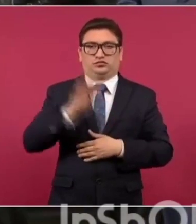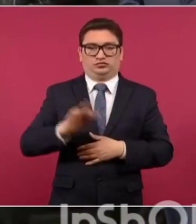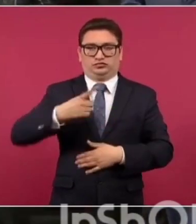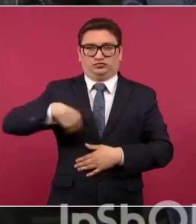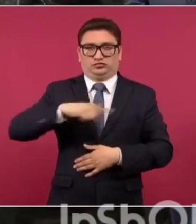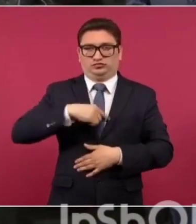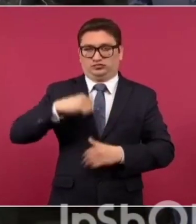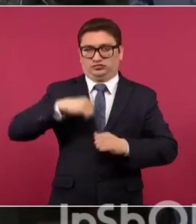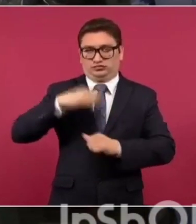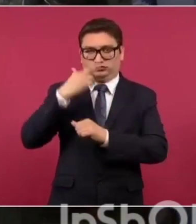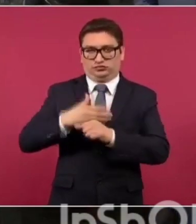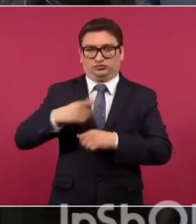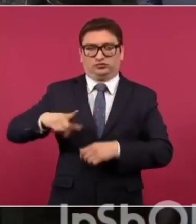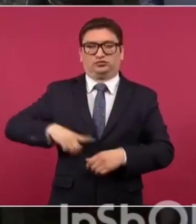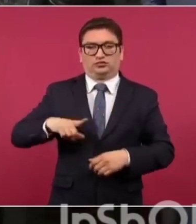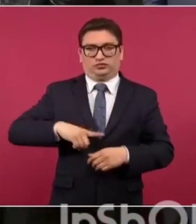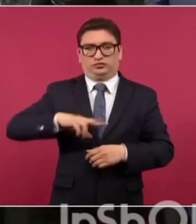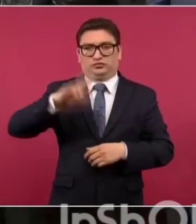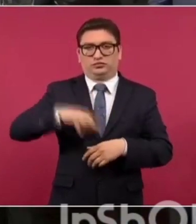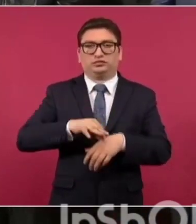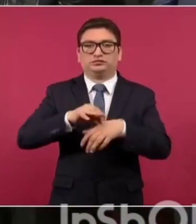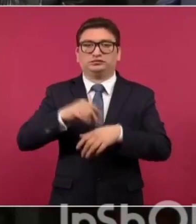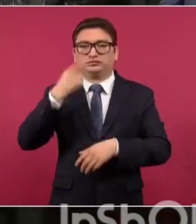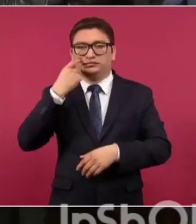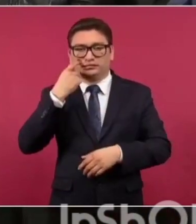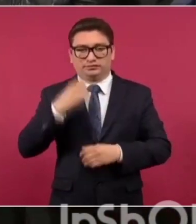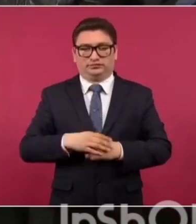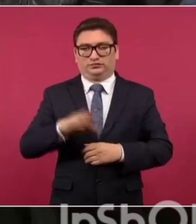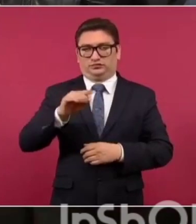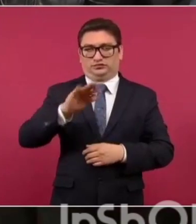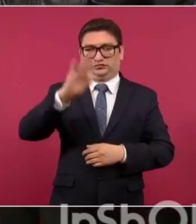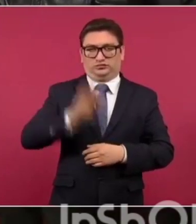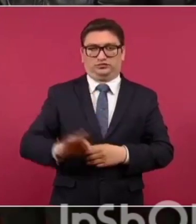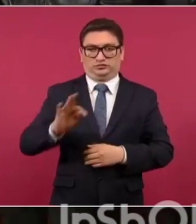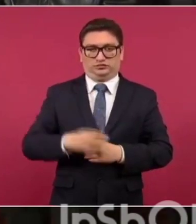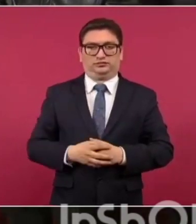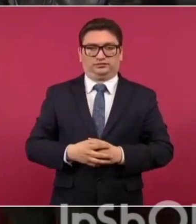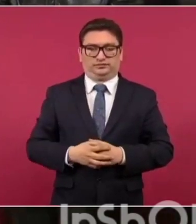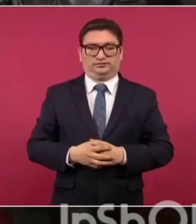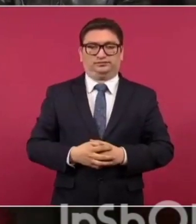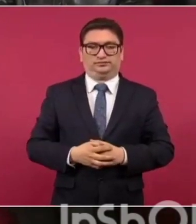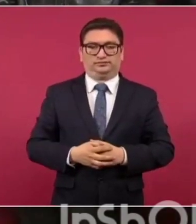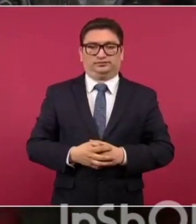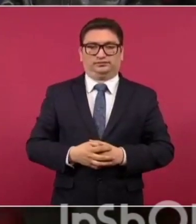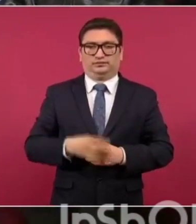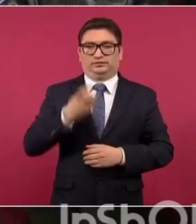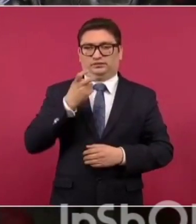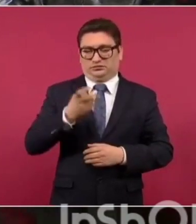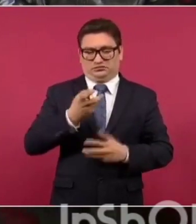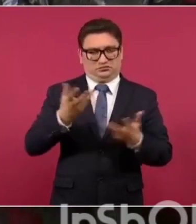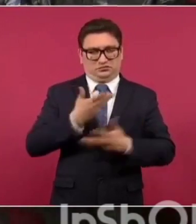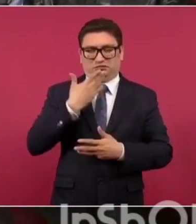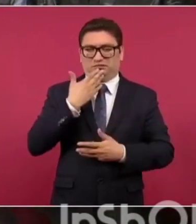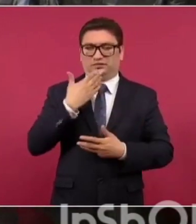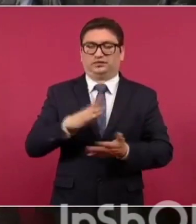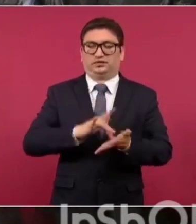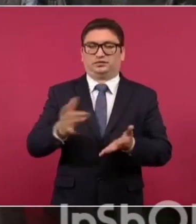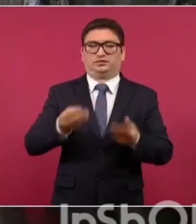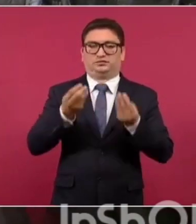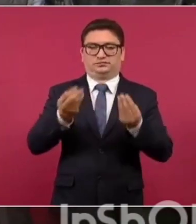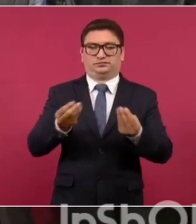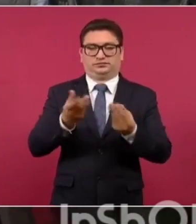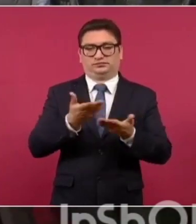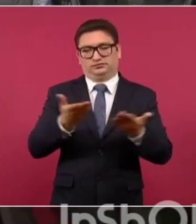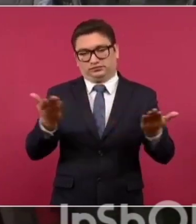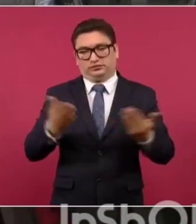en términos reales, 90%. Esto es algo excepcional y muchas gracias,